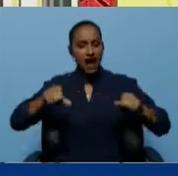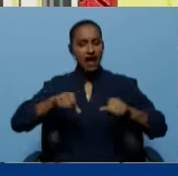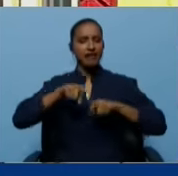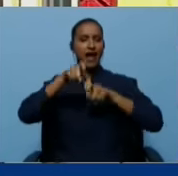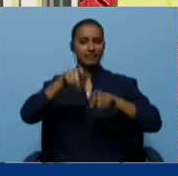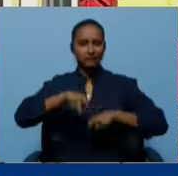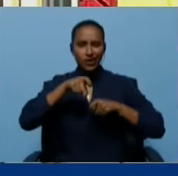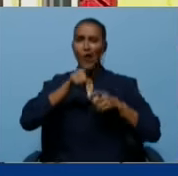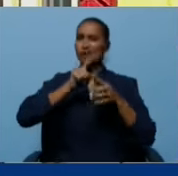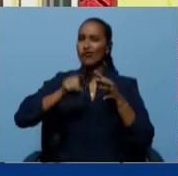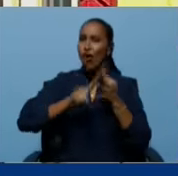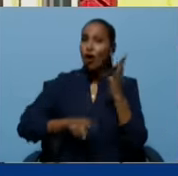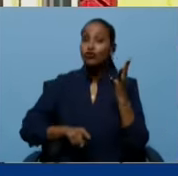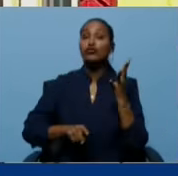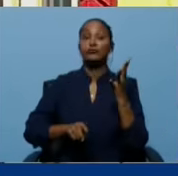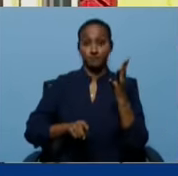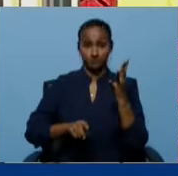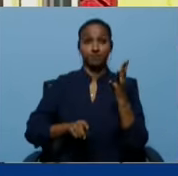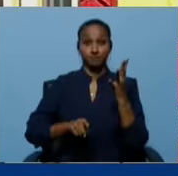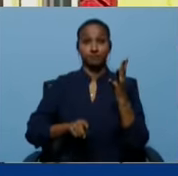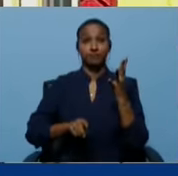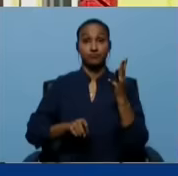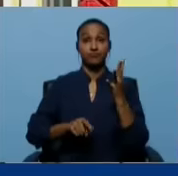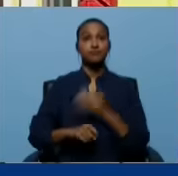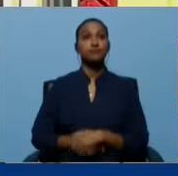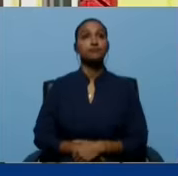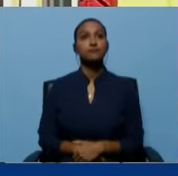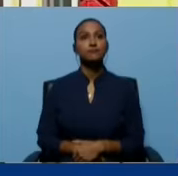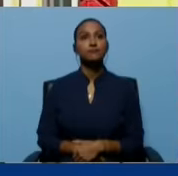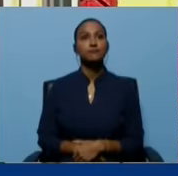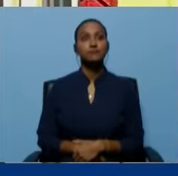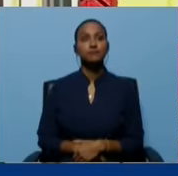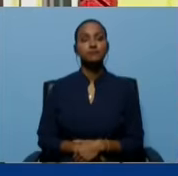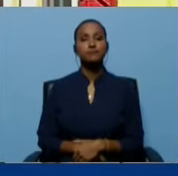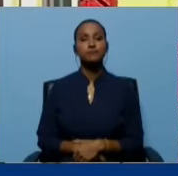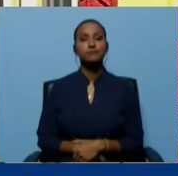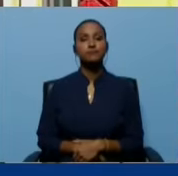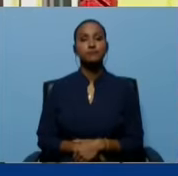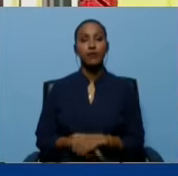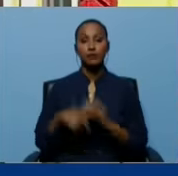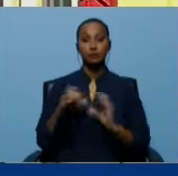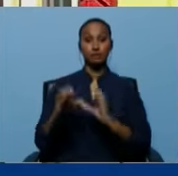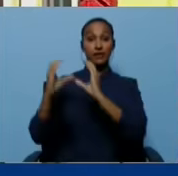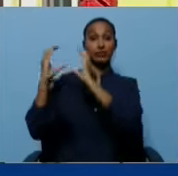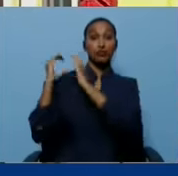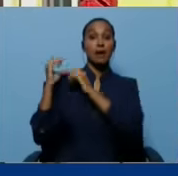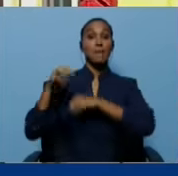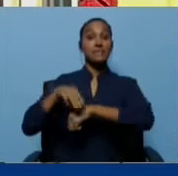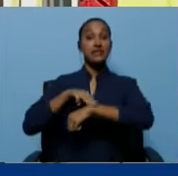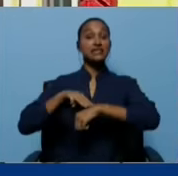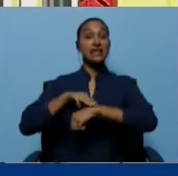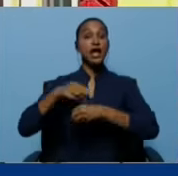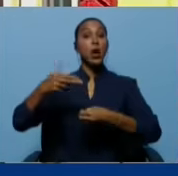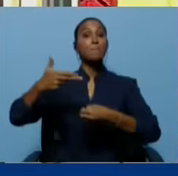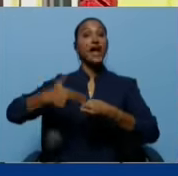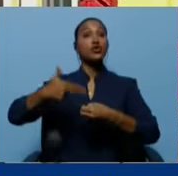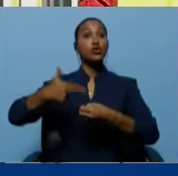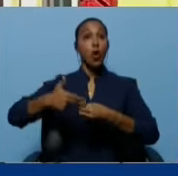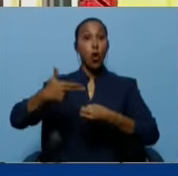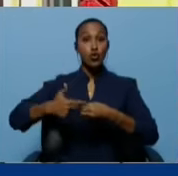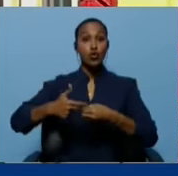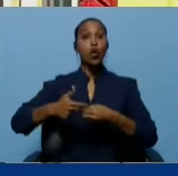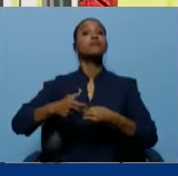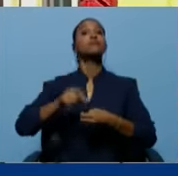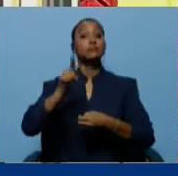para asumir el Ministerio de Petróleo. Bueno, también le he pedido, dado